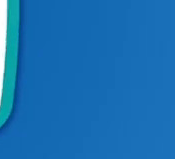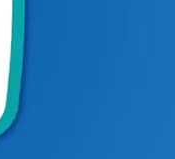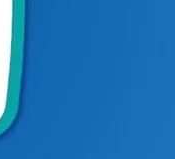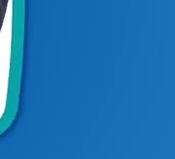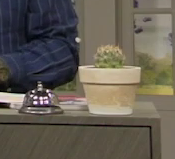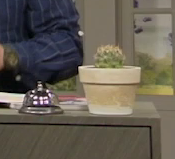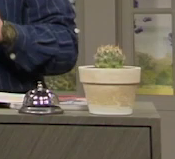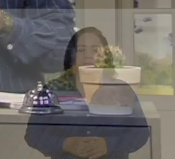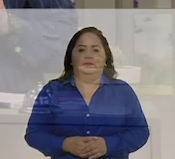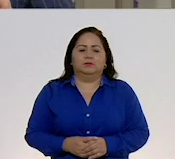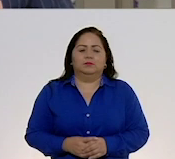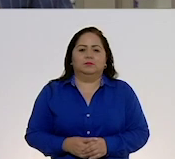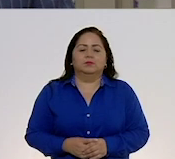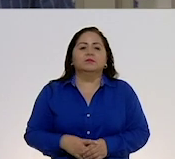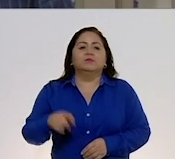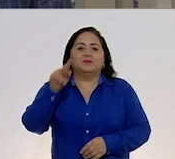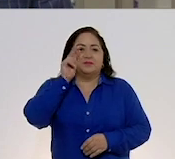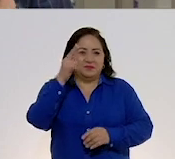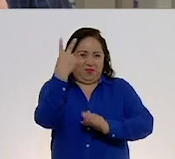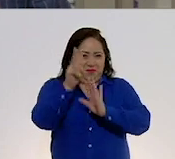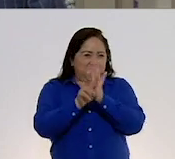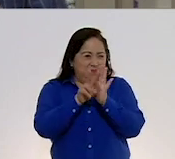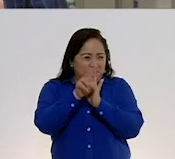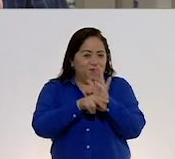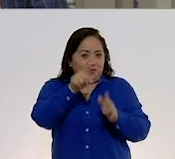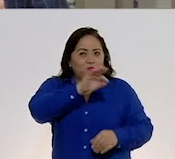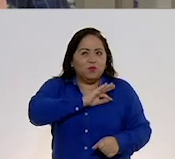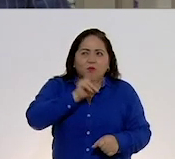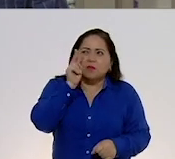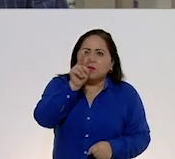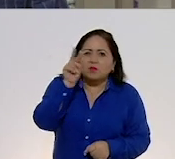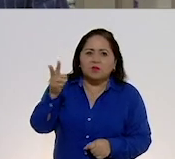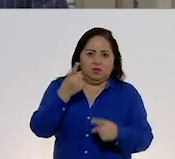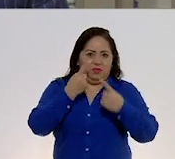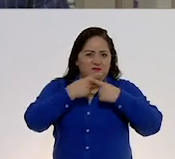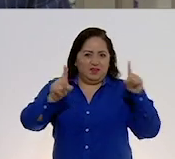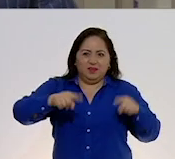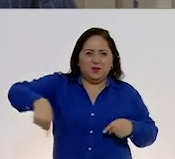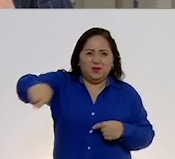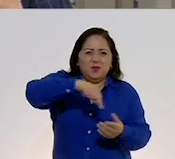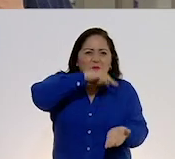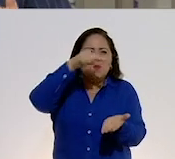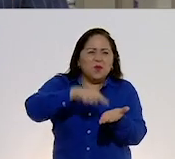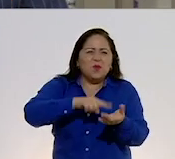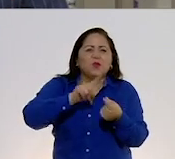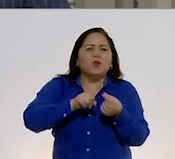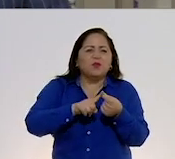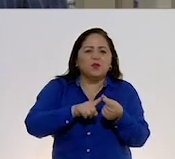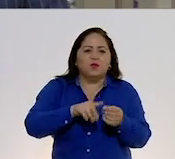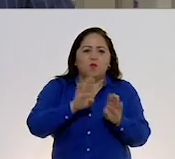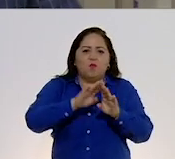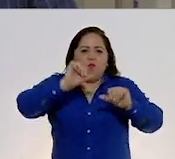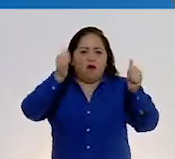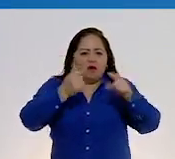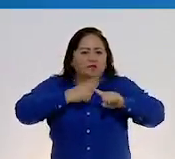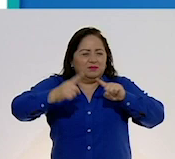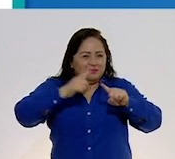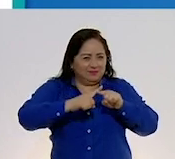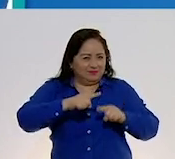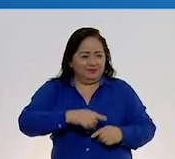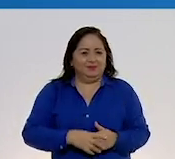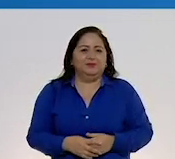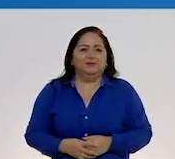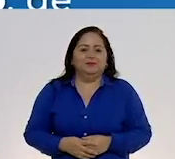Después de mirar los dos videos, pudiste identificar diferentes espacios en los que se desarrollan las artes escénicas.